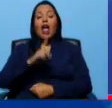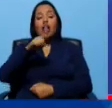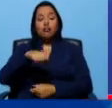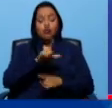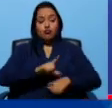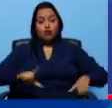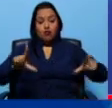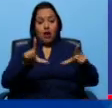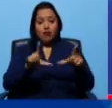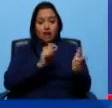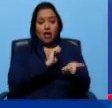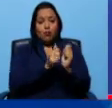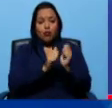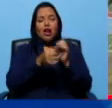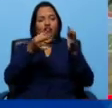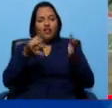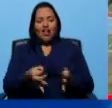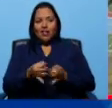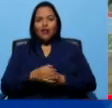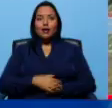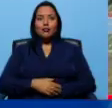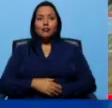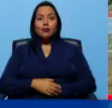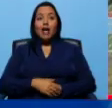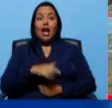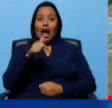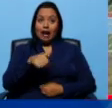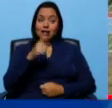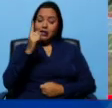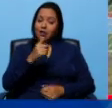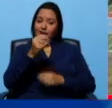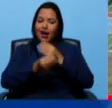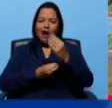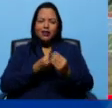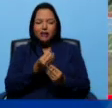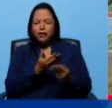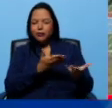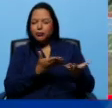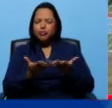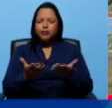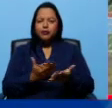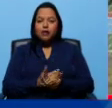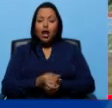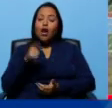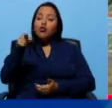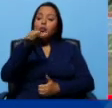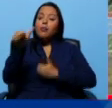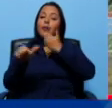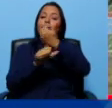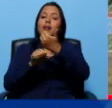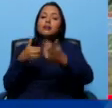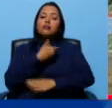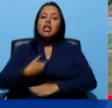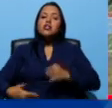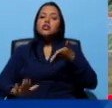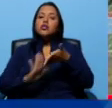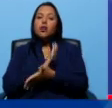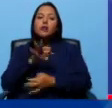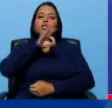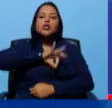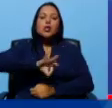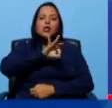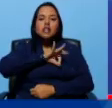deportiva, de verdad. Aquí habría que hacer, Héctor, tú que eres vicepresidente de gobierno para lo